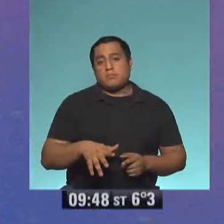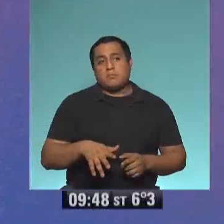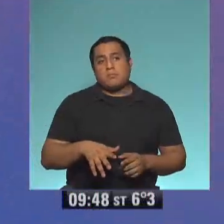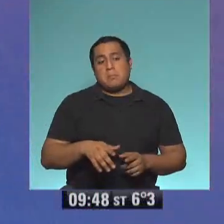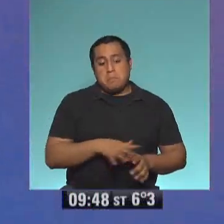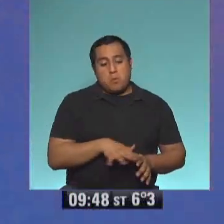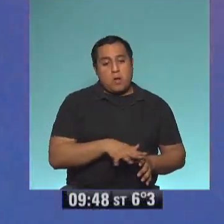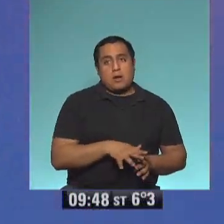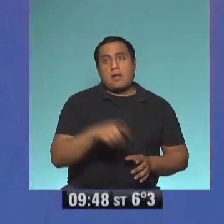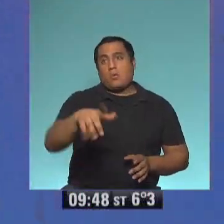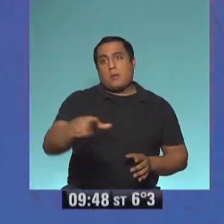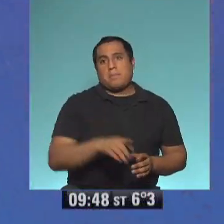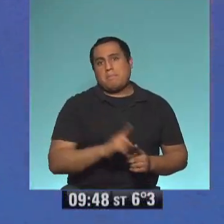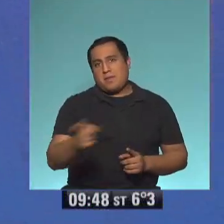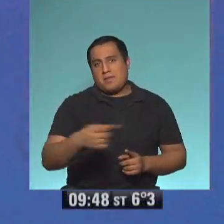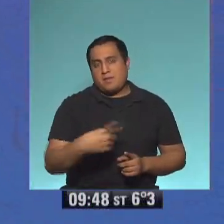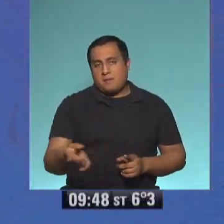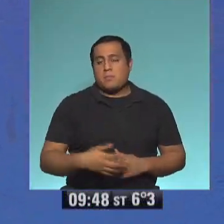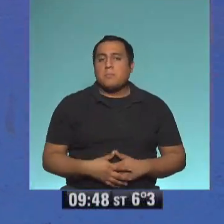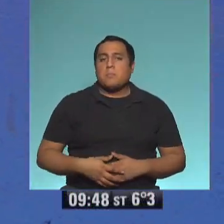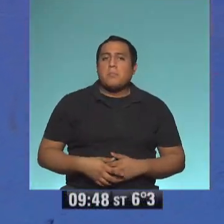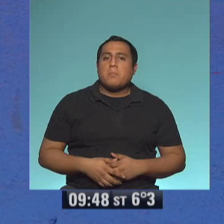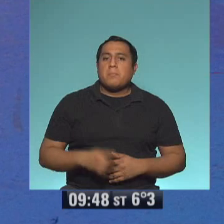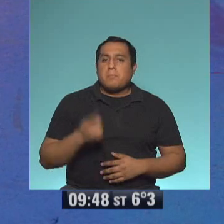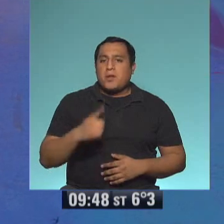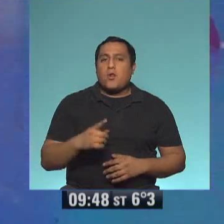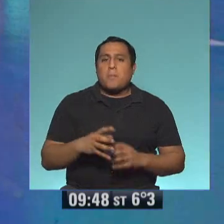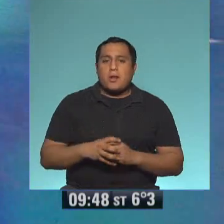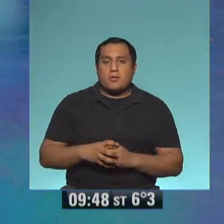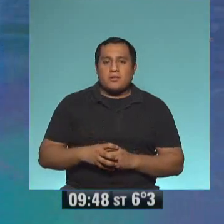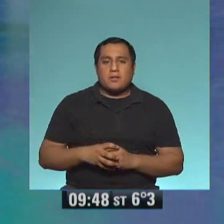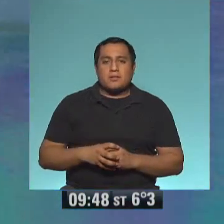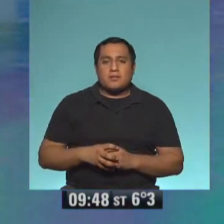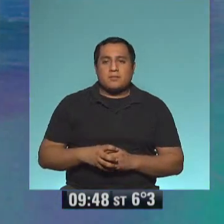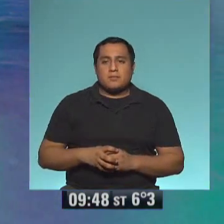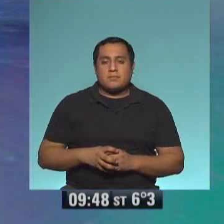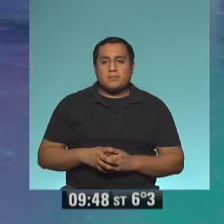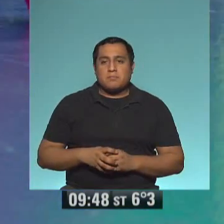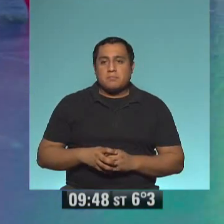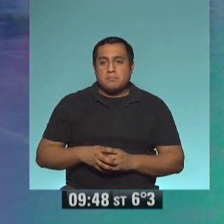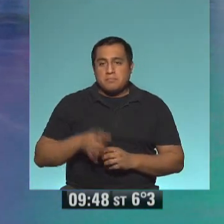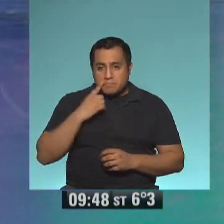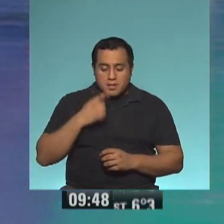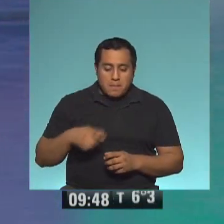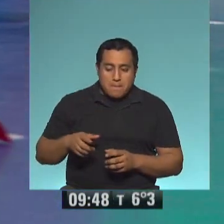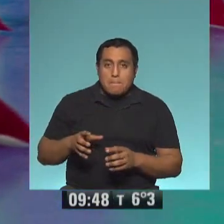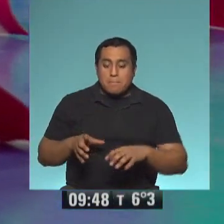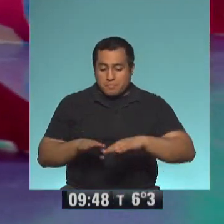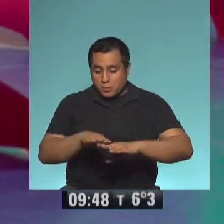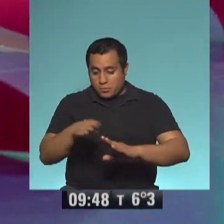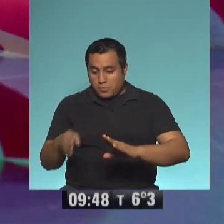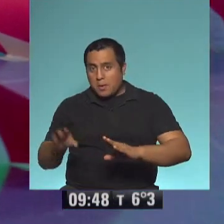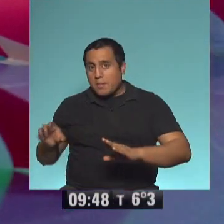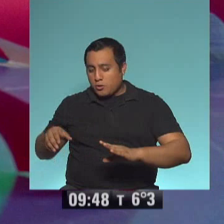lugar. Pero hay que pasar la pelotita. El objetivo es que pasen por cada túnel con la pelotita.